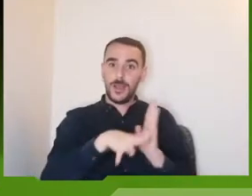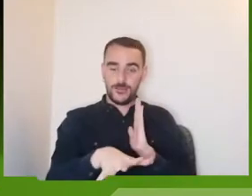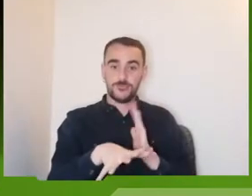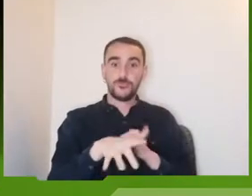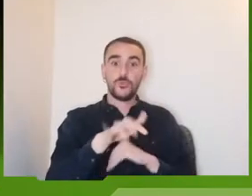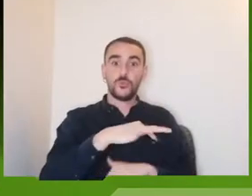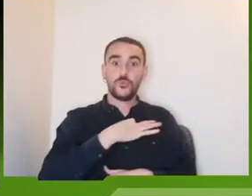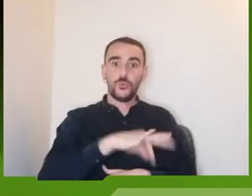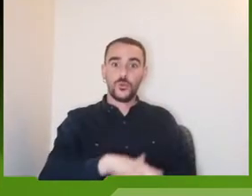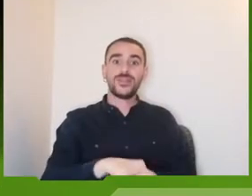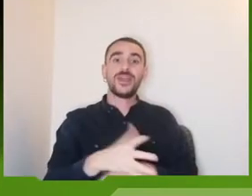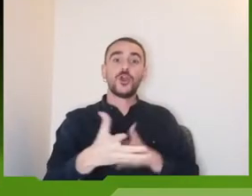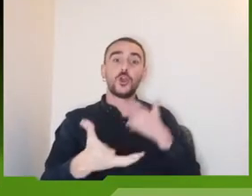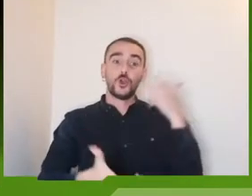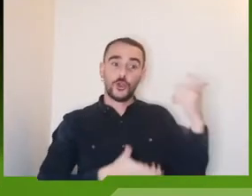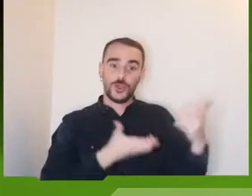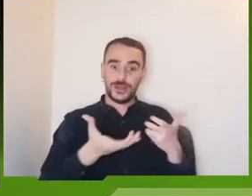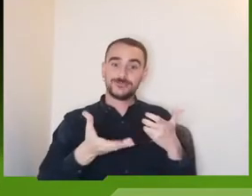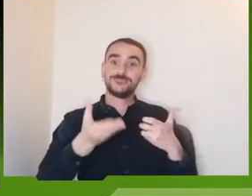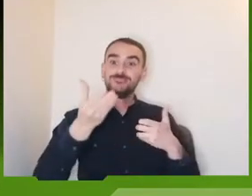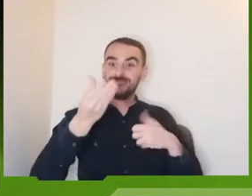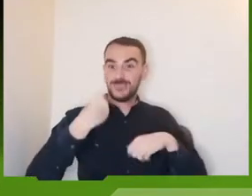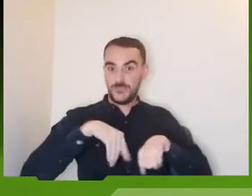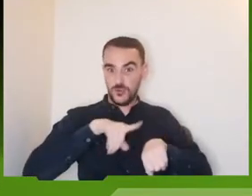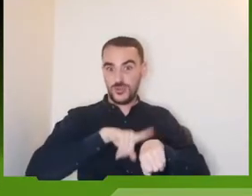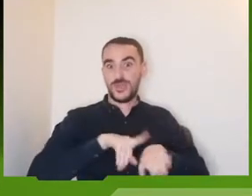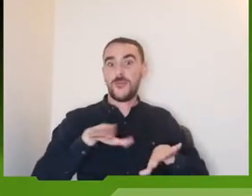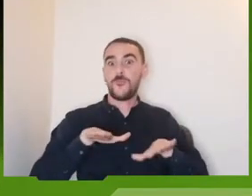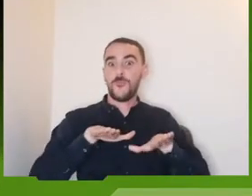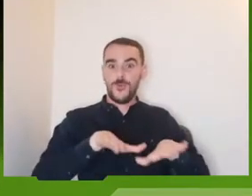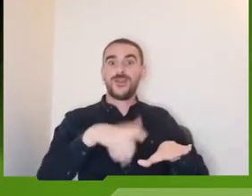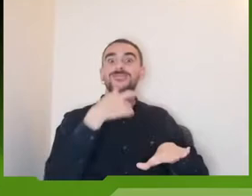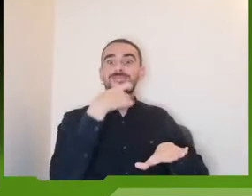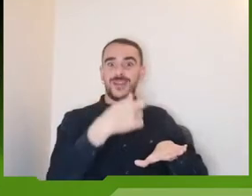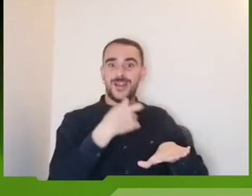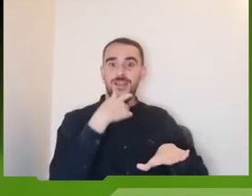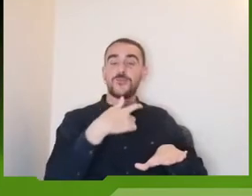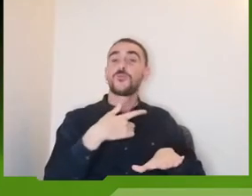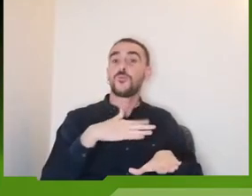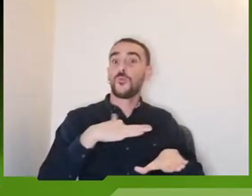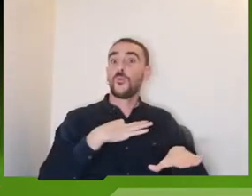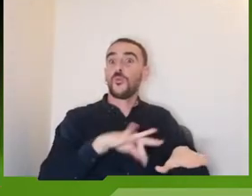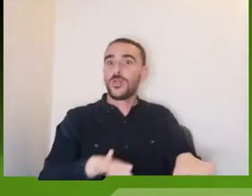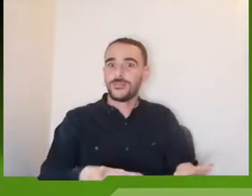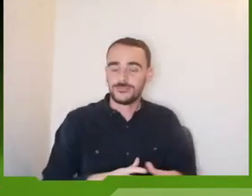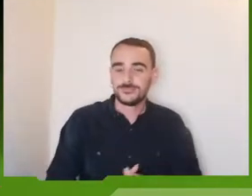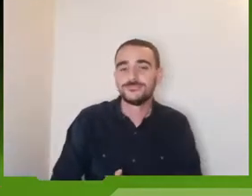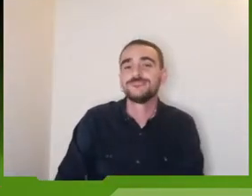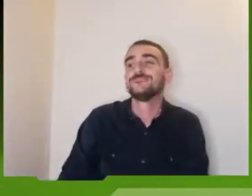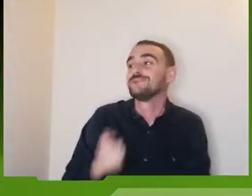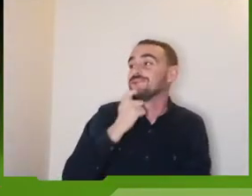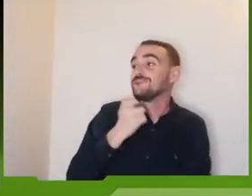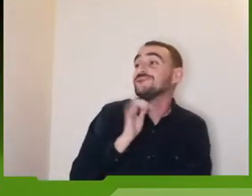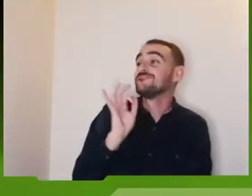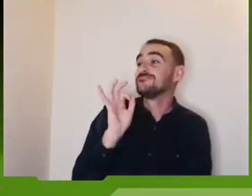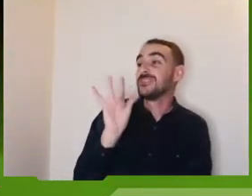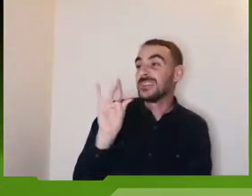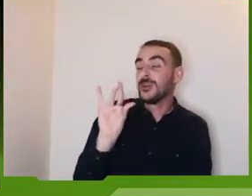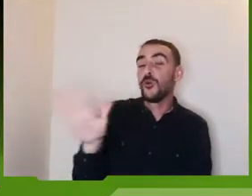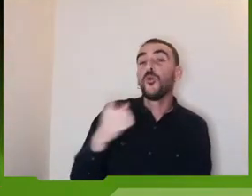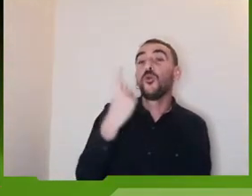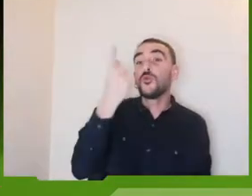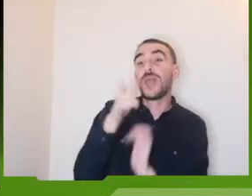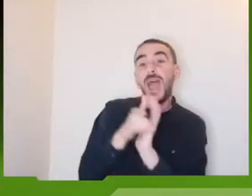Tali, ¿no? Claro, de hecho hoy una amiga me había dicho que ya tenían los